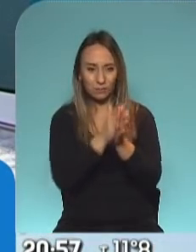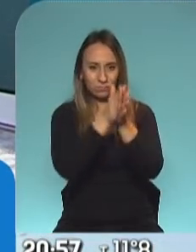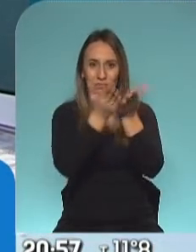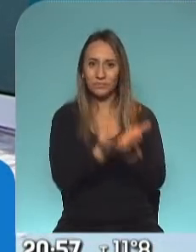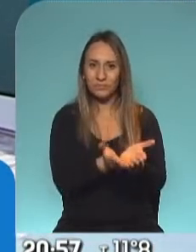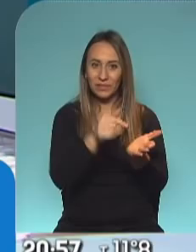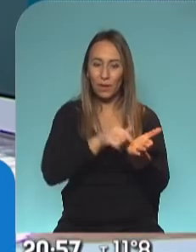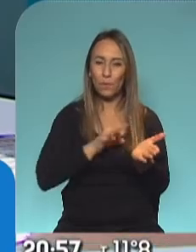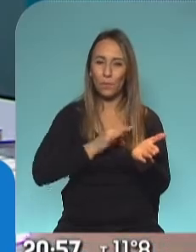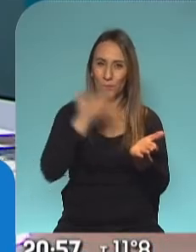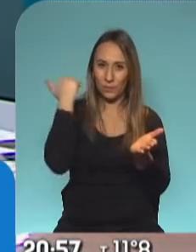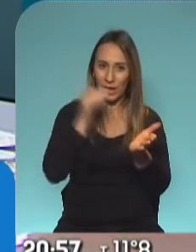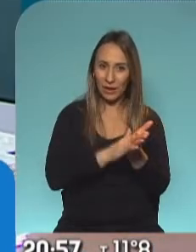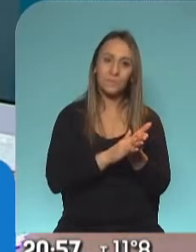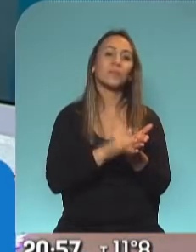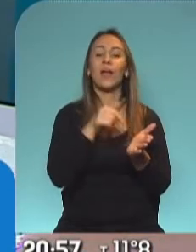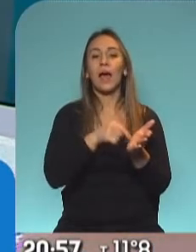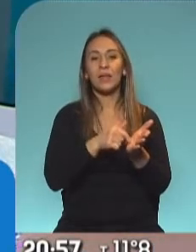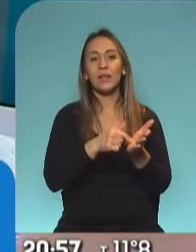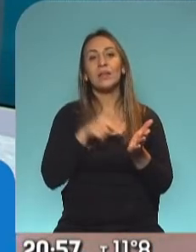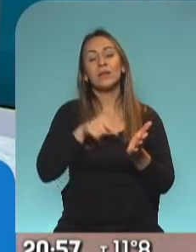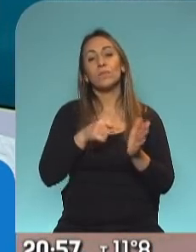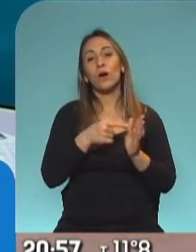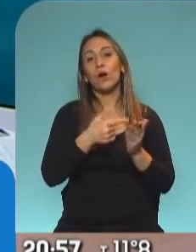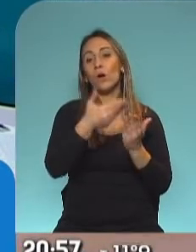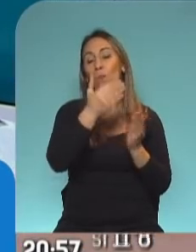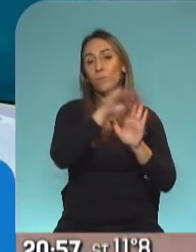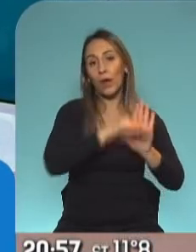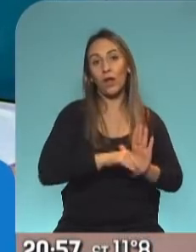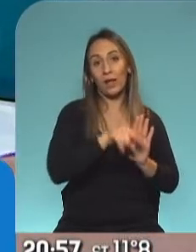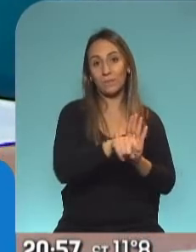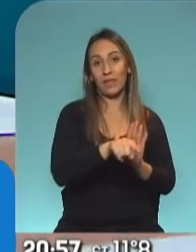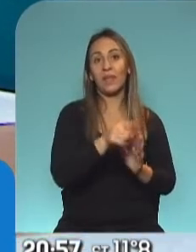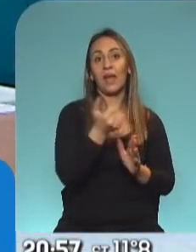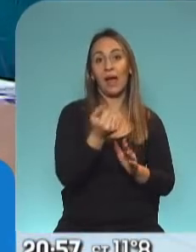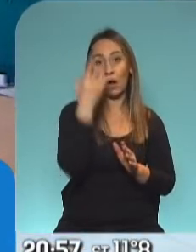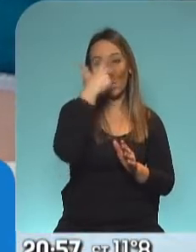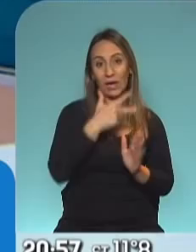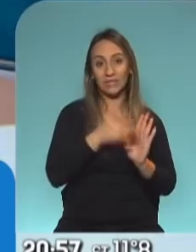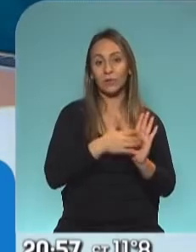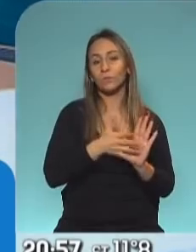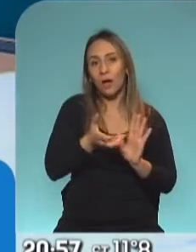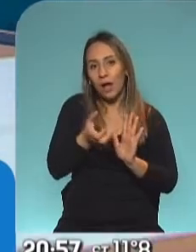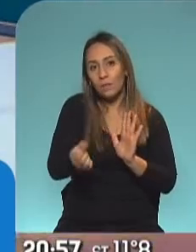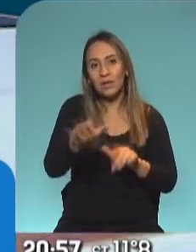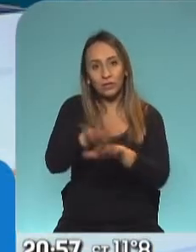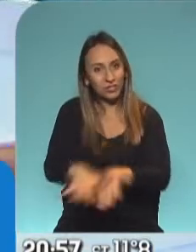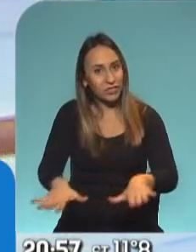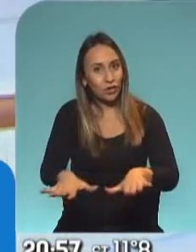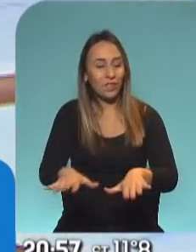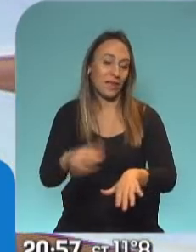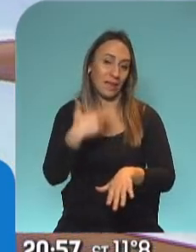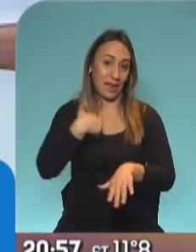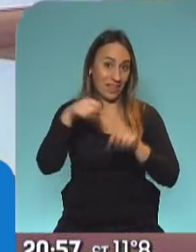se asentaban las dos condicionalidades que tiene este programa tan importante de acompañamiento a los niños y niñas argentinas. Las